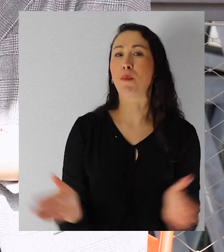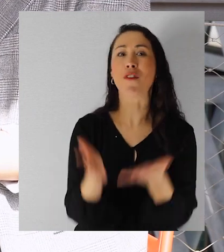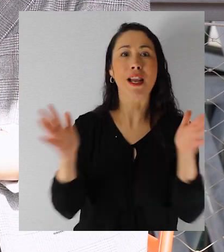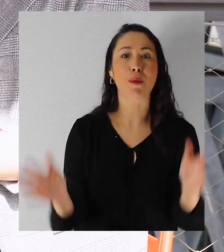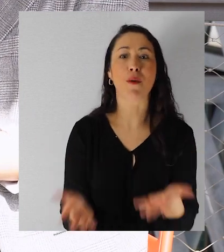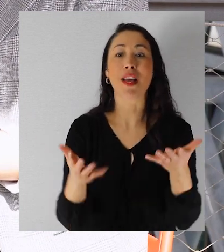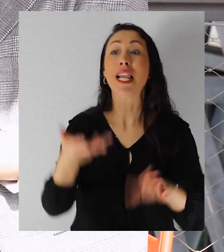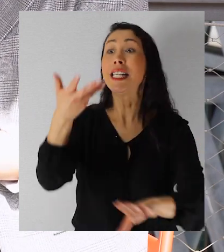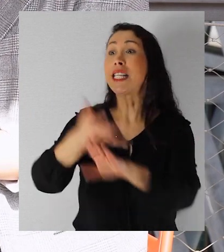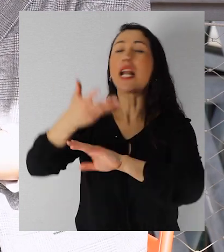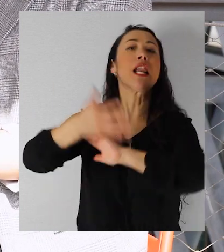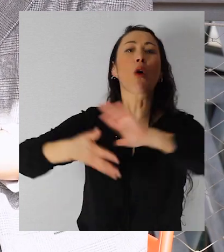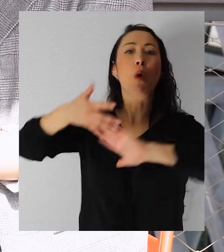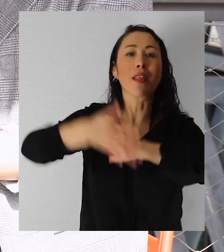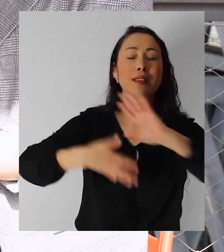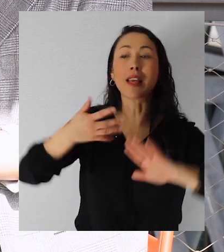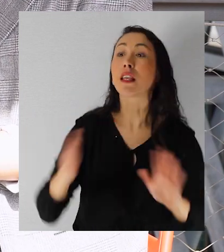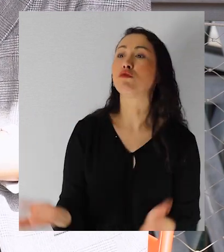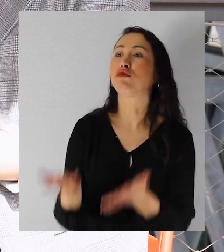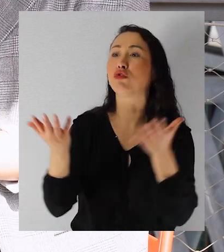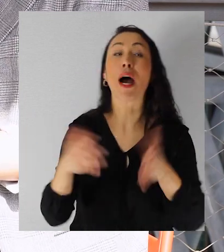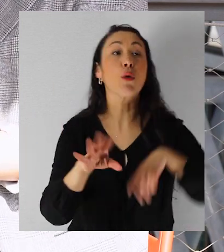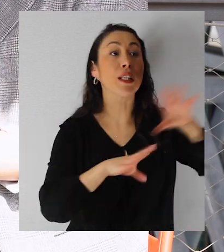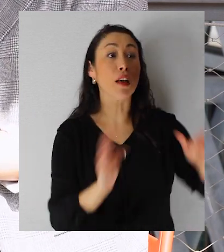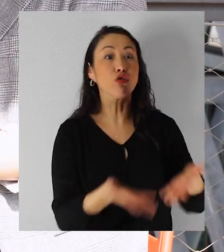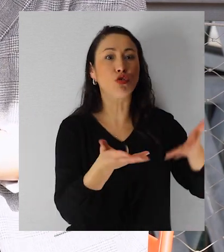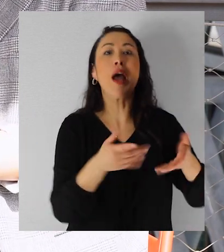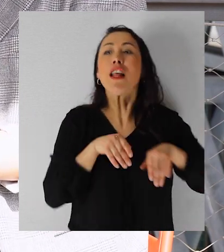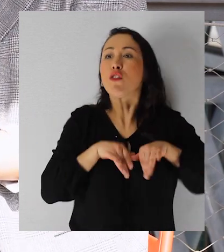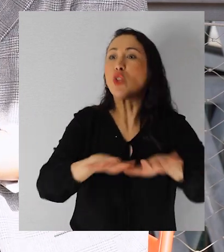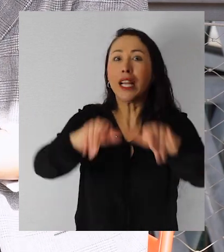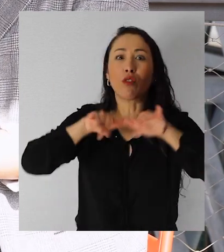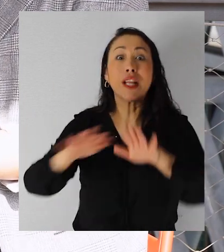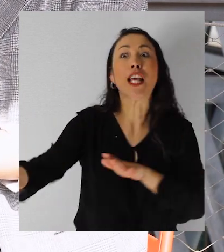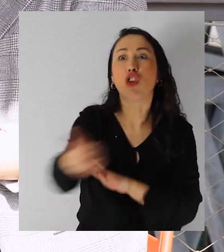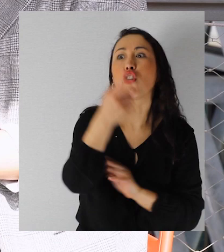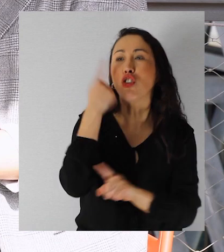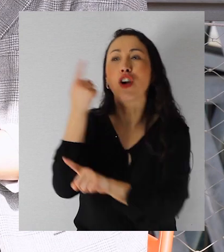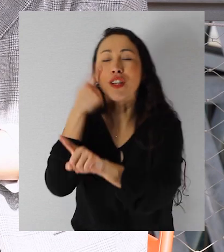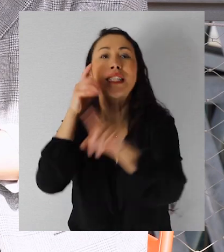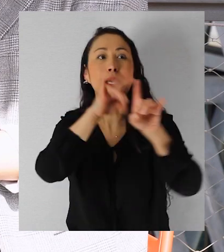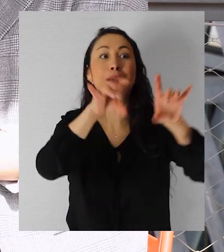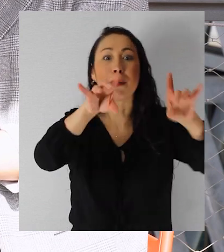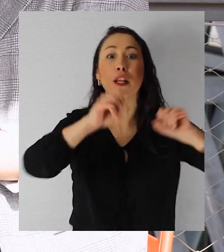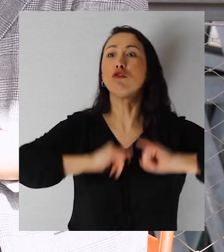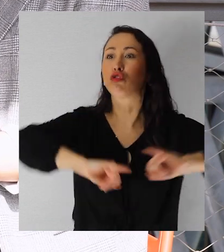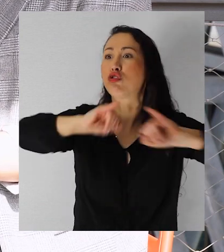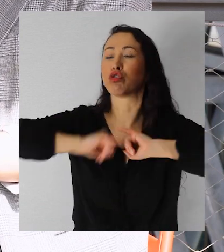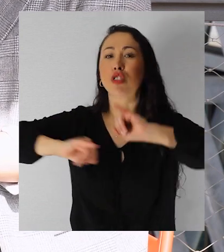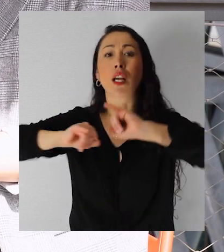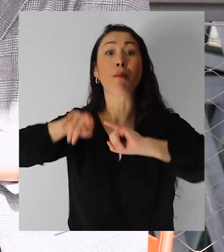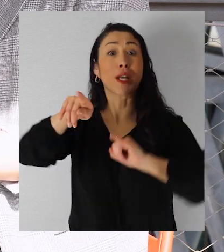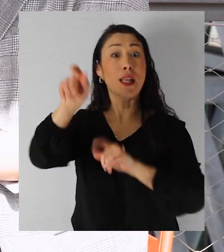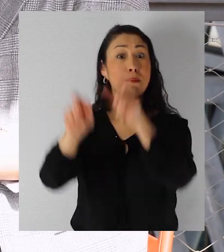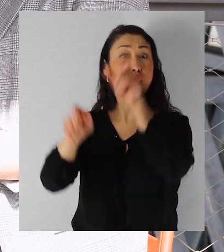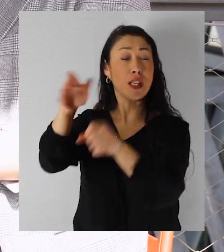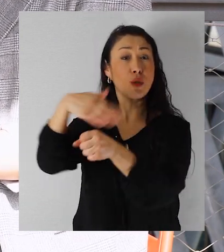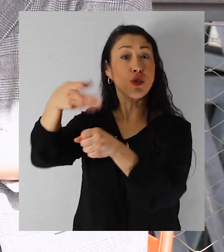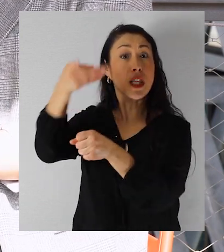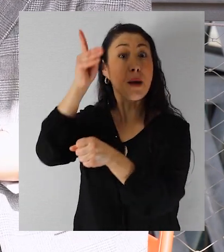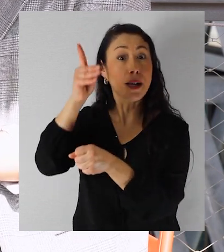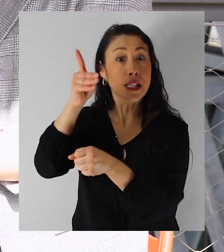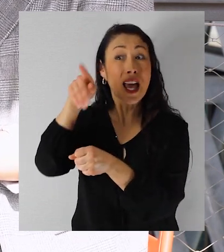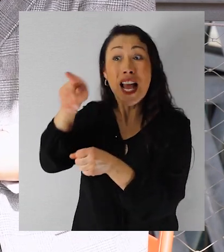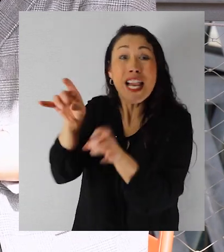promoverla, si hay una lengua de señas, una actividad con lengua de señas, promoverla, difundirla, porque es la única manera que las personas con discapacidad,